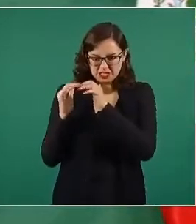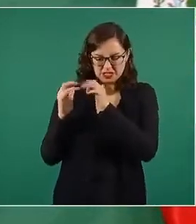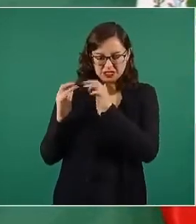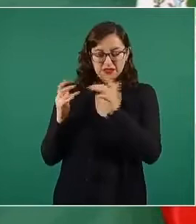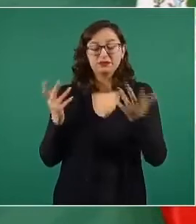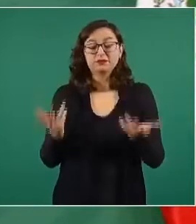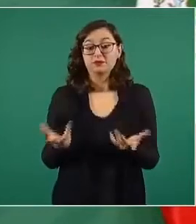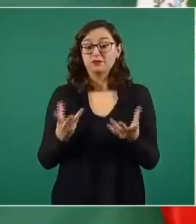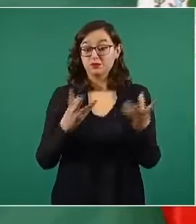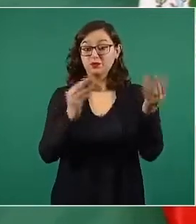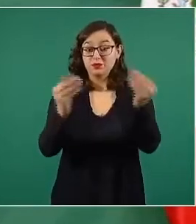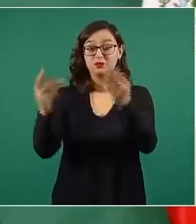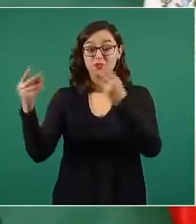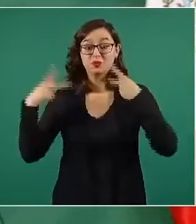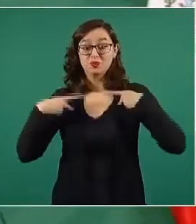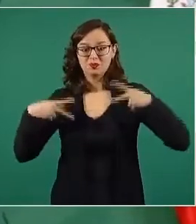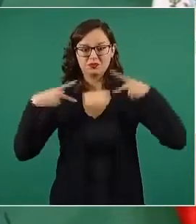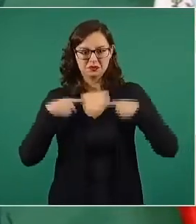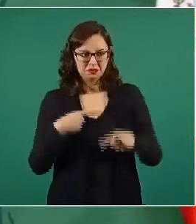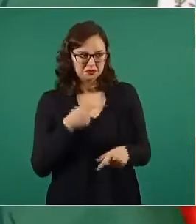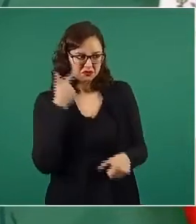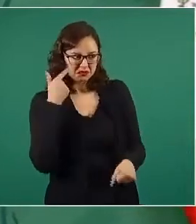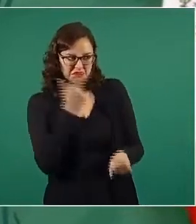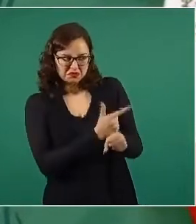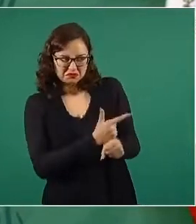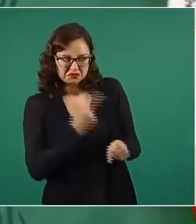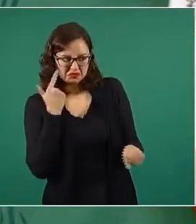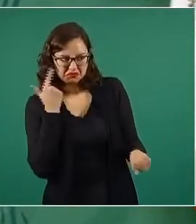porque habían creado